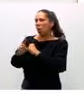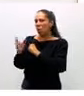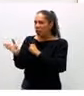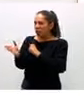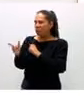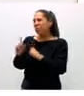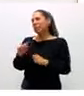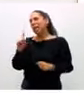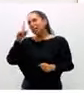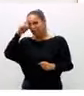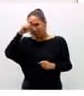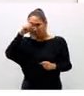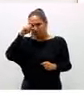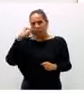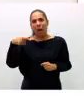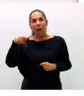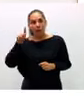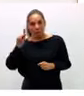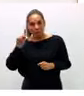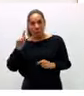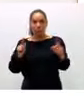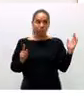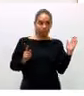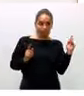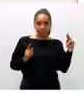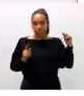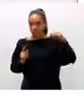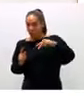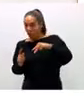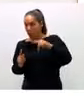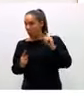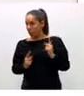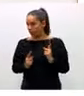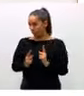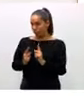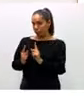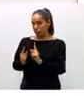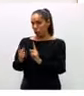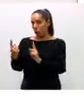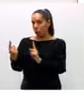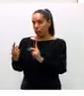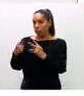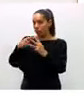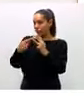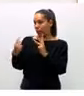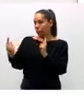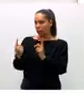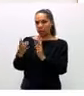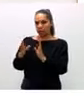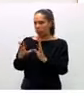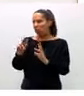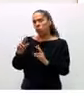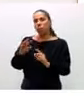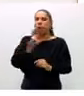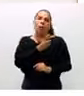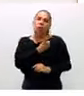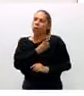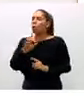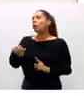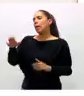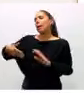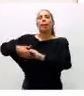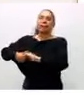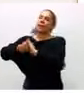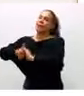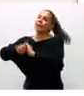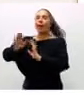un árbitro que les va a decir, a ver, pónganse de acuerdo, dense la mano, resuelvan el conflicto. No, sino que lo que hace